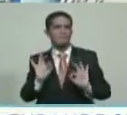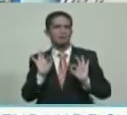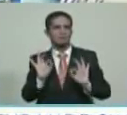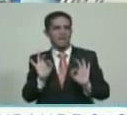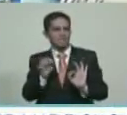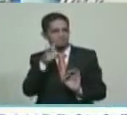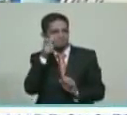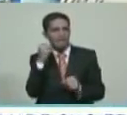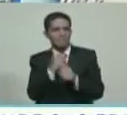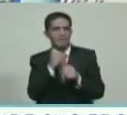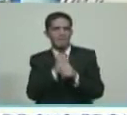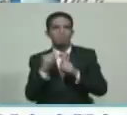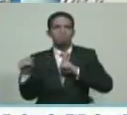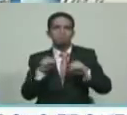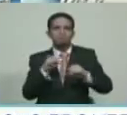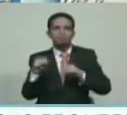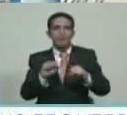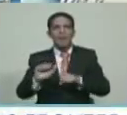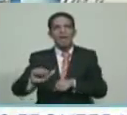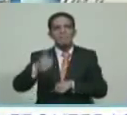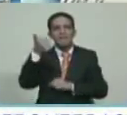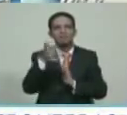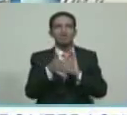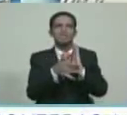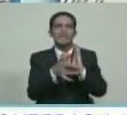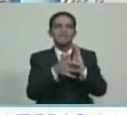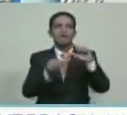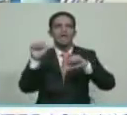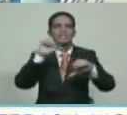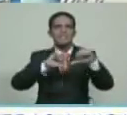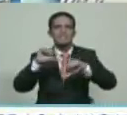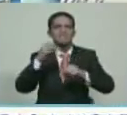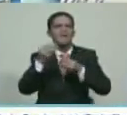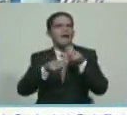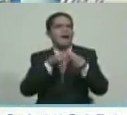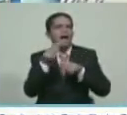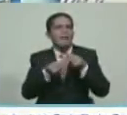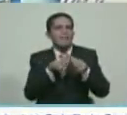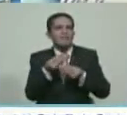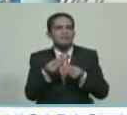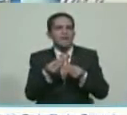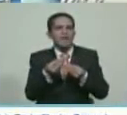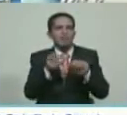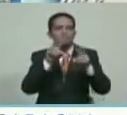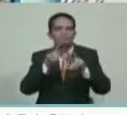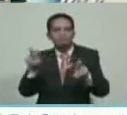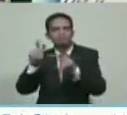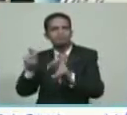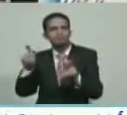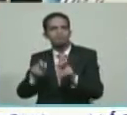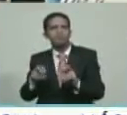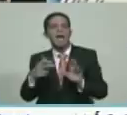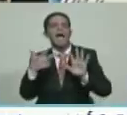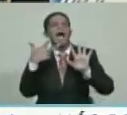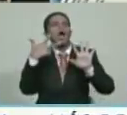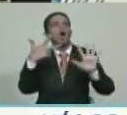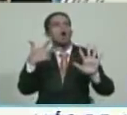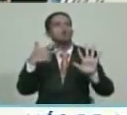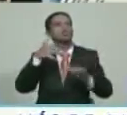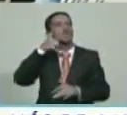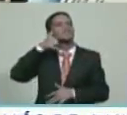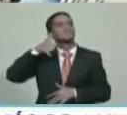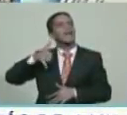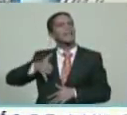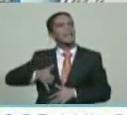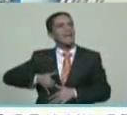de la unidad de la Dirección Técnico-Científica han realizado experticia a 8 teléfonos satelitales en